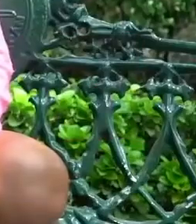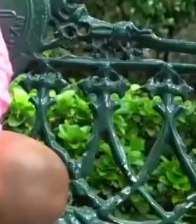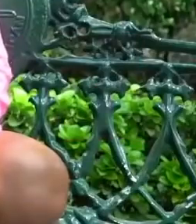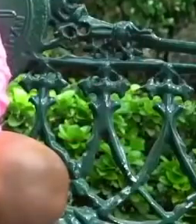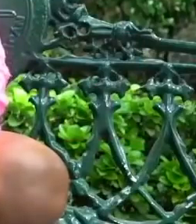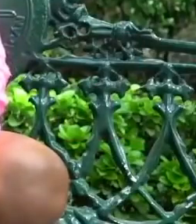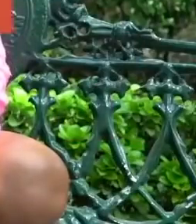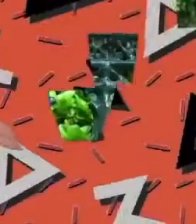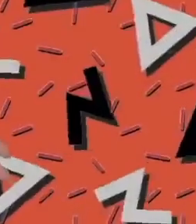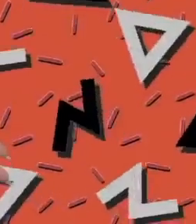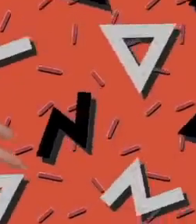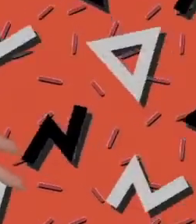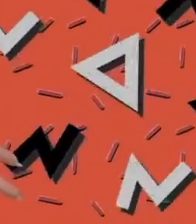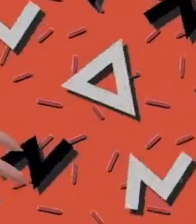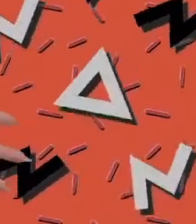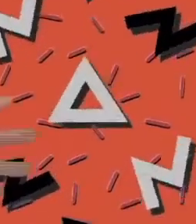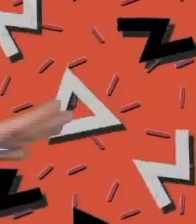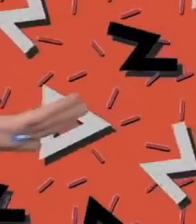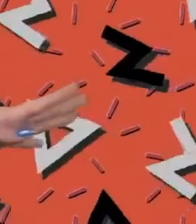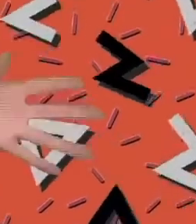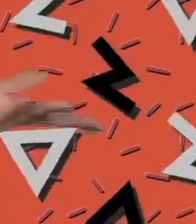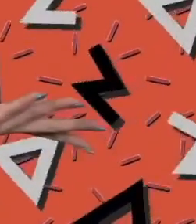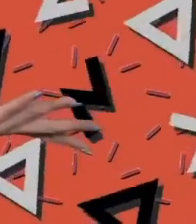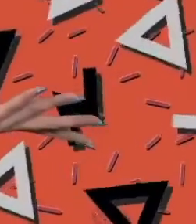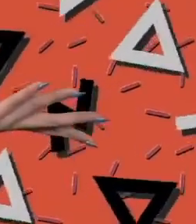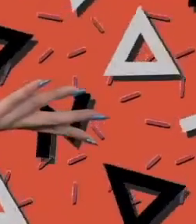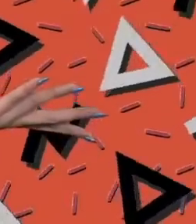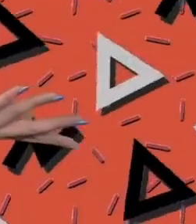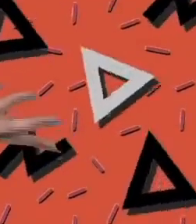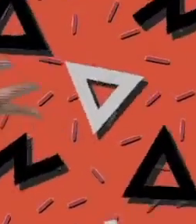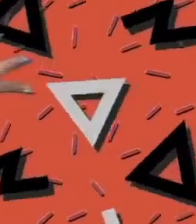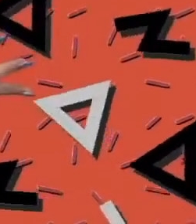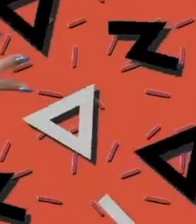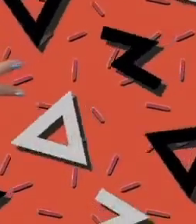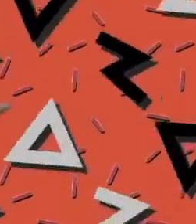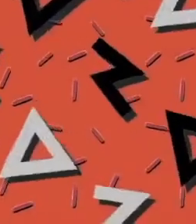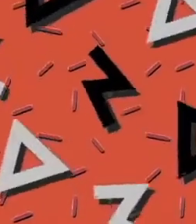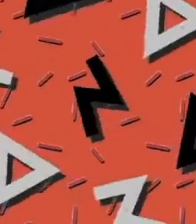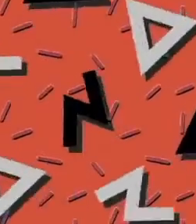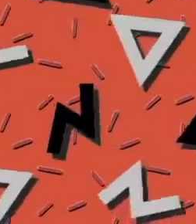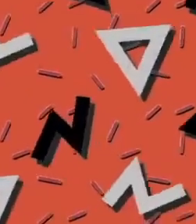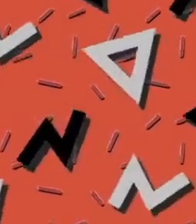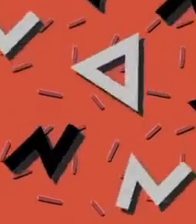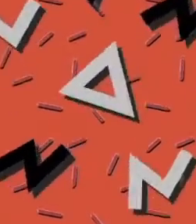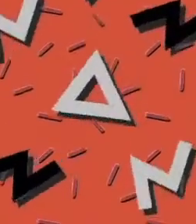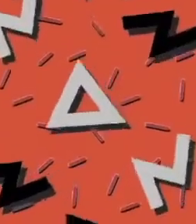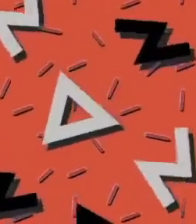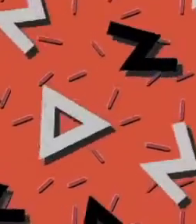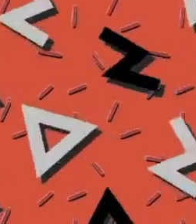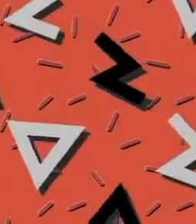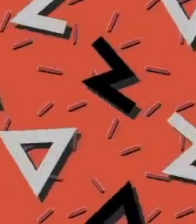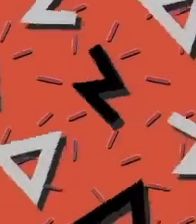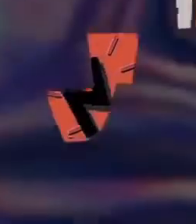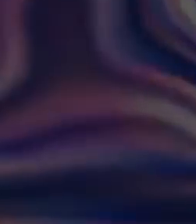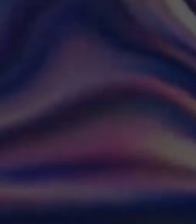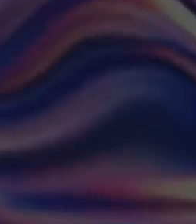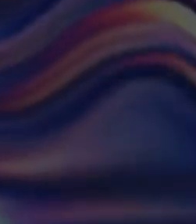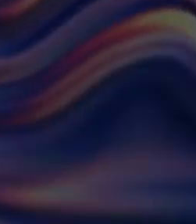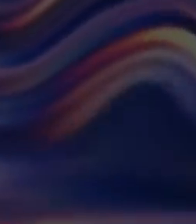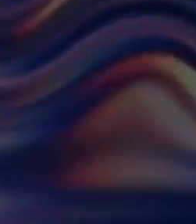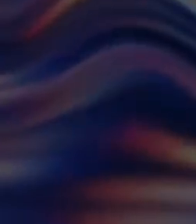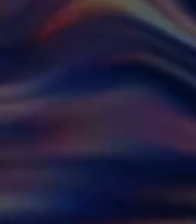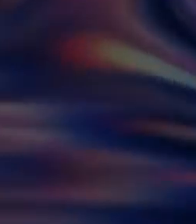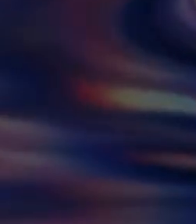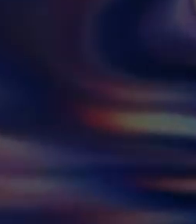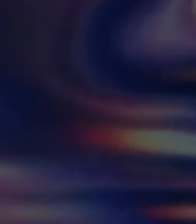Sara Batalla y literatura. Música y apocalipsis, todo esto y más, solo por Capital 21, el corazón de la capital. Porque tú y yo somos libres entre libros.